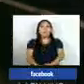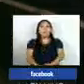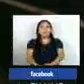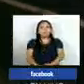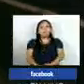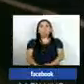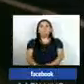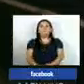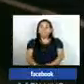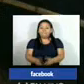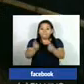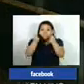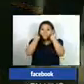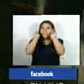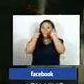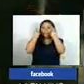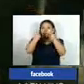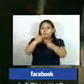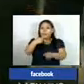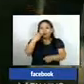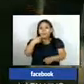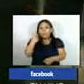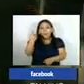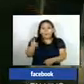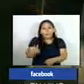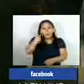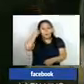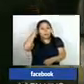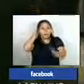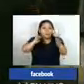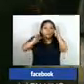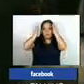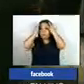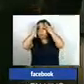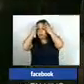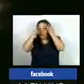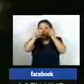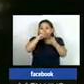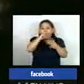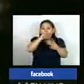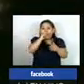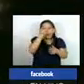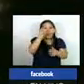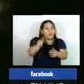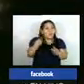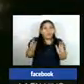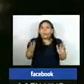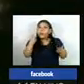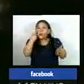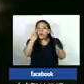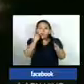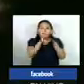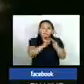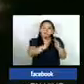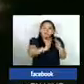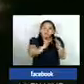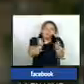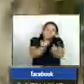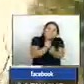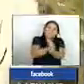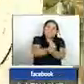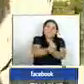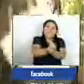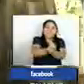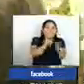Increíble, pero cierto. Fue algo preocupante para este padre. Pasó algunos días sin techo junto a su gran amor. Sí,